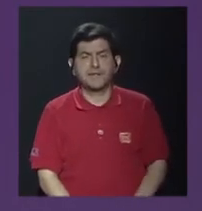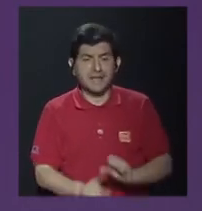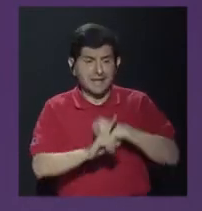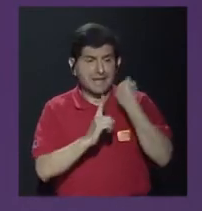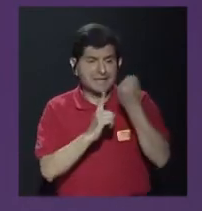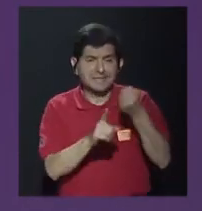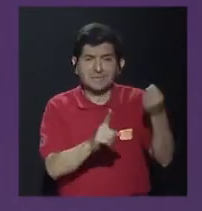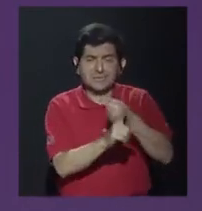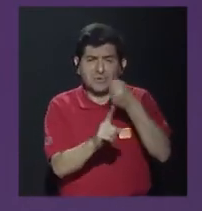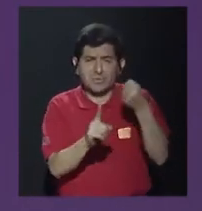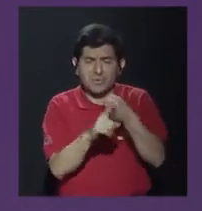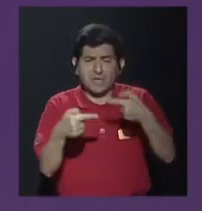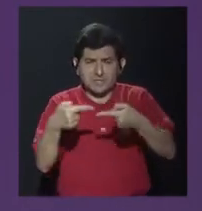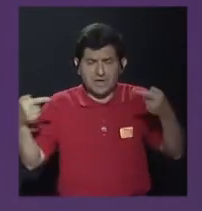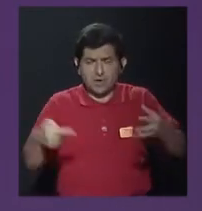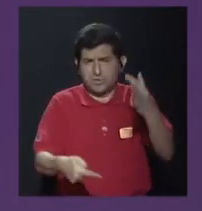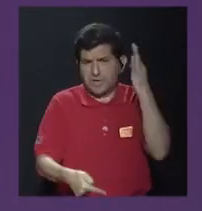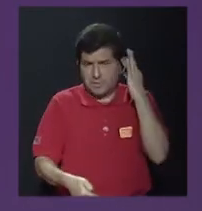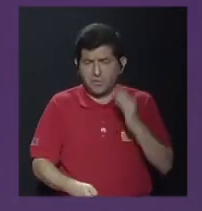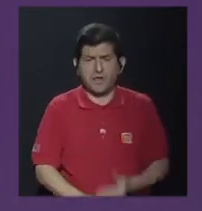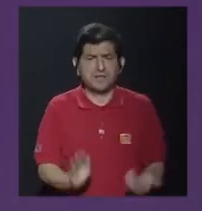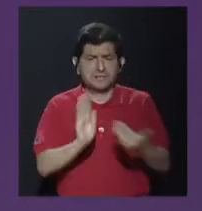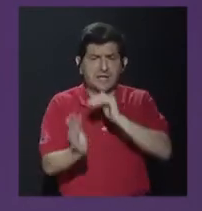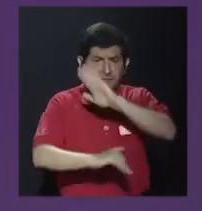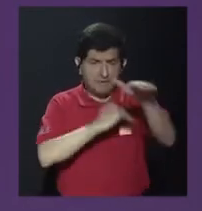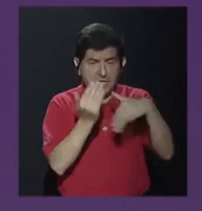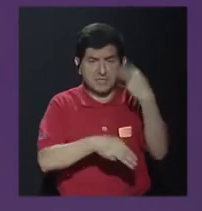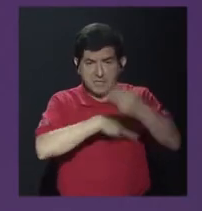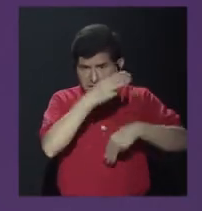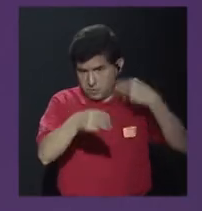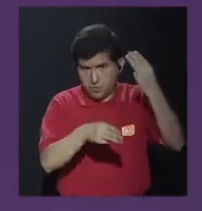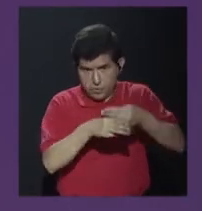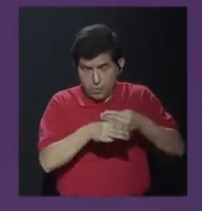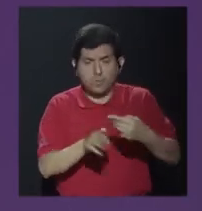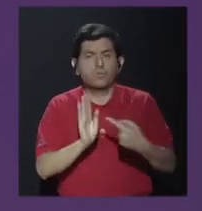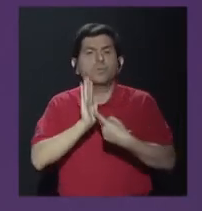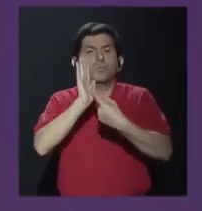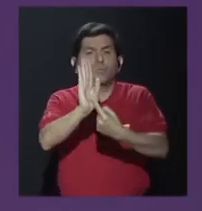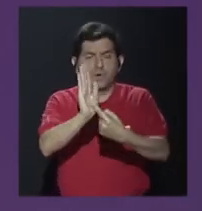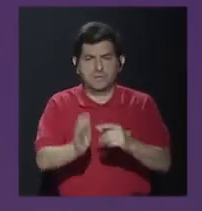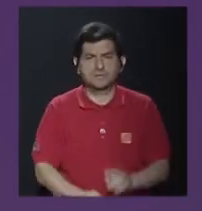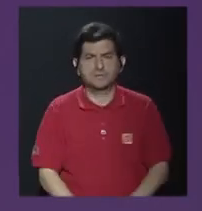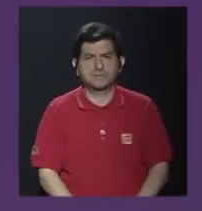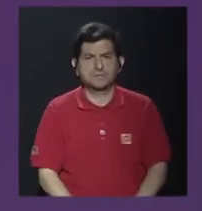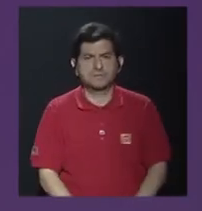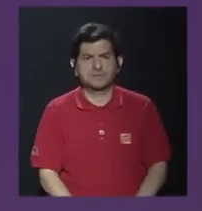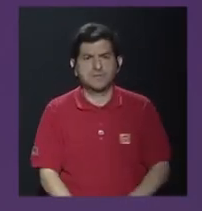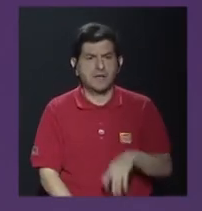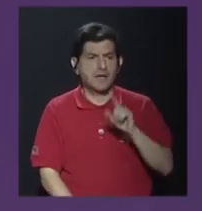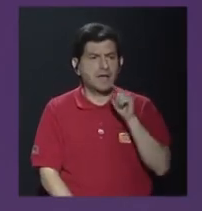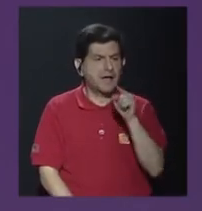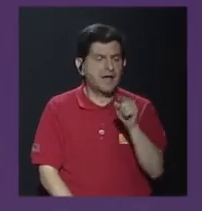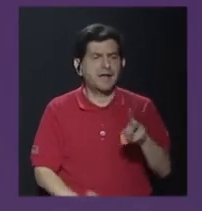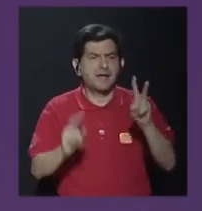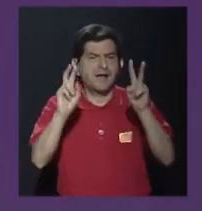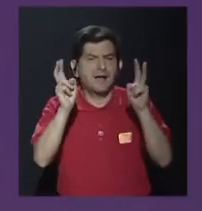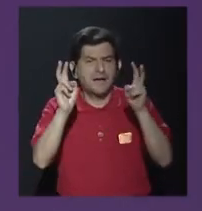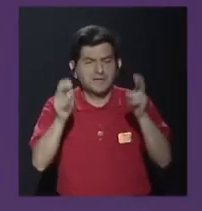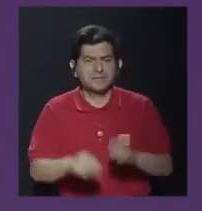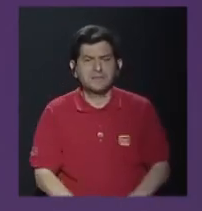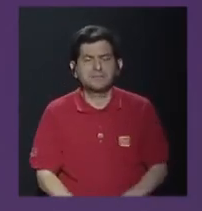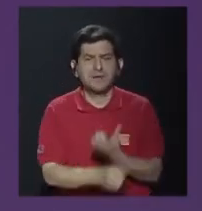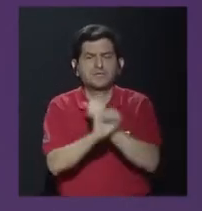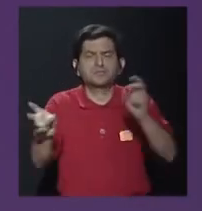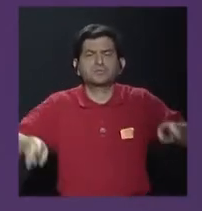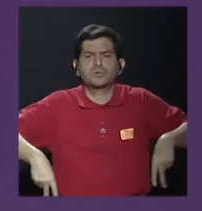que es la violencia contra nosotras las mujeres, nos habla de que es un mero tema de